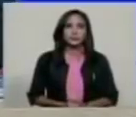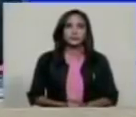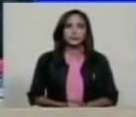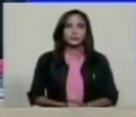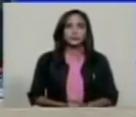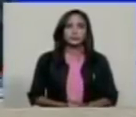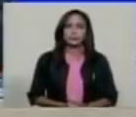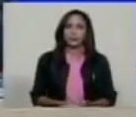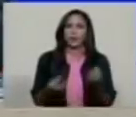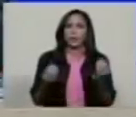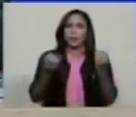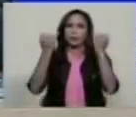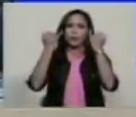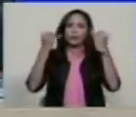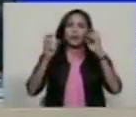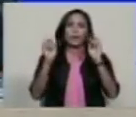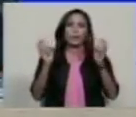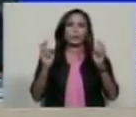Varios centros